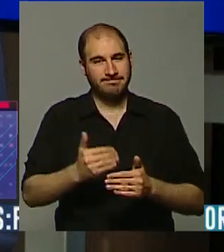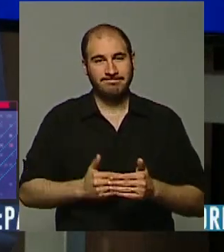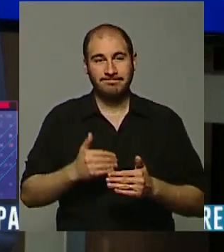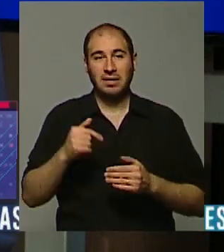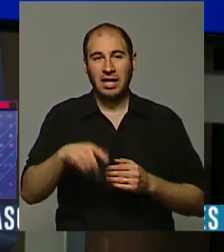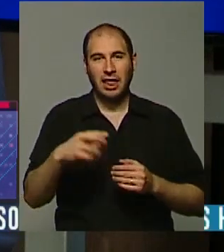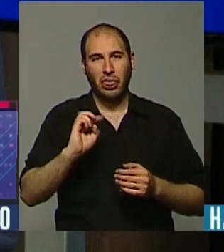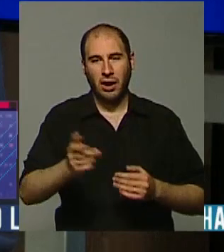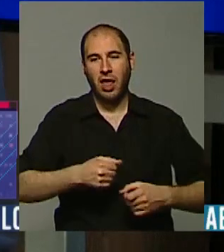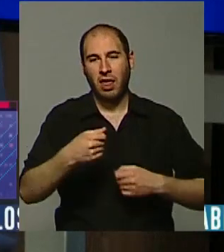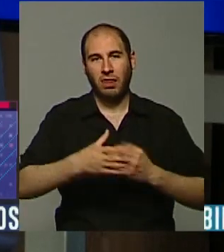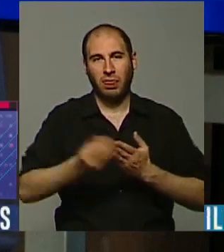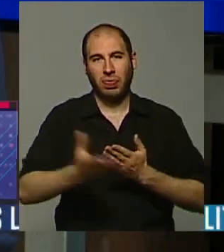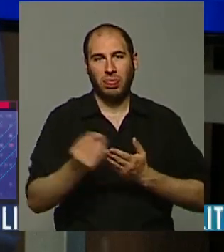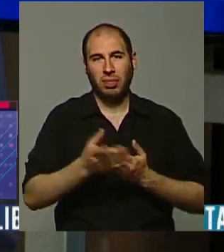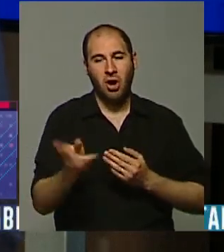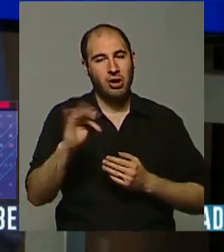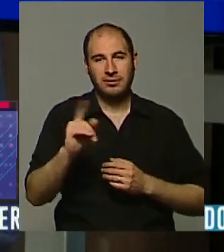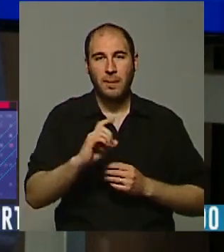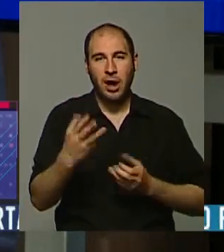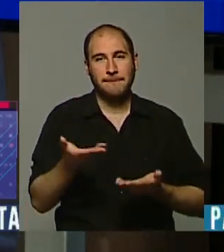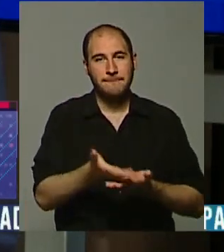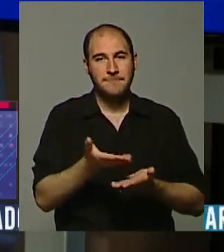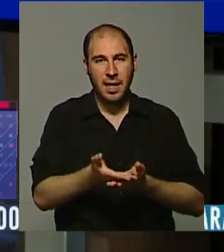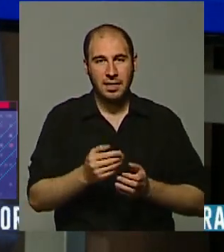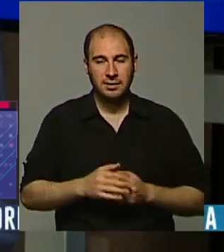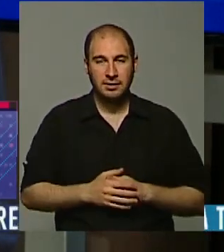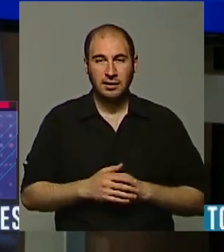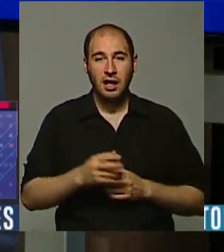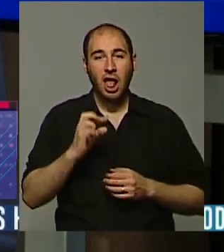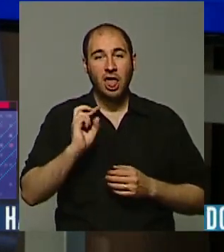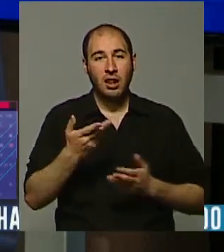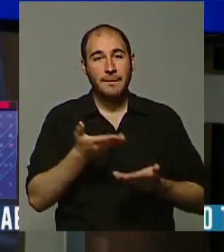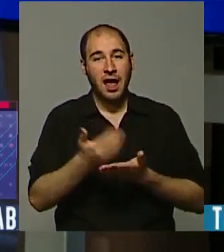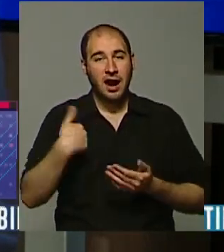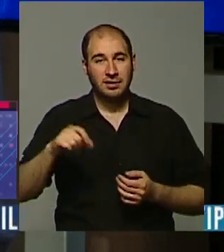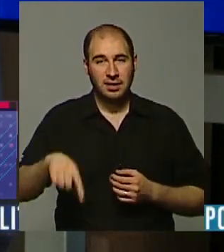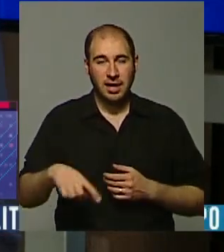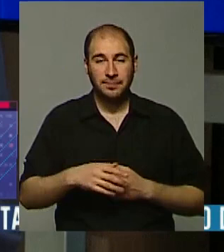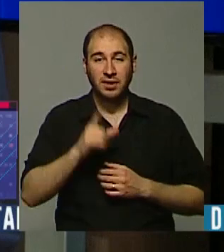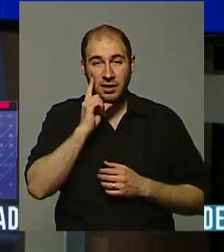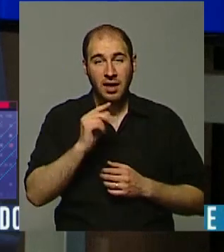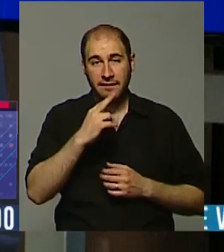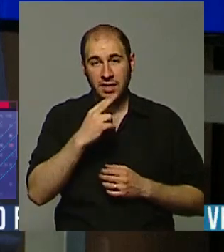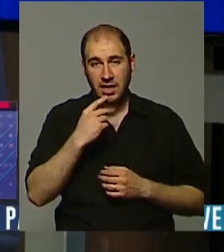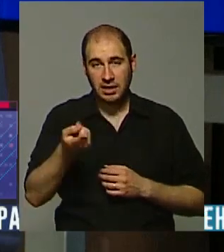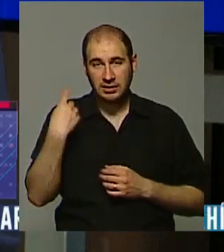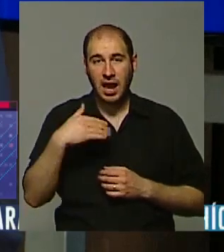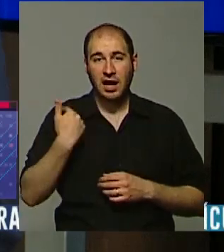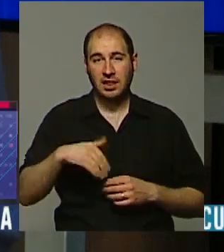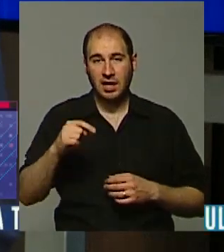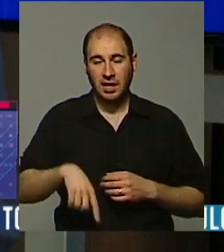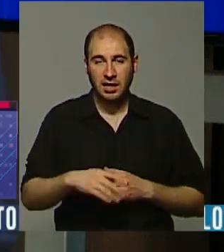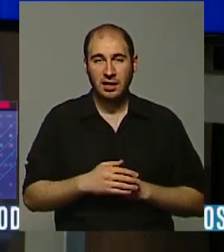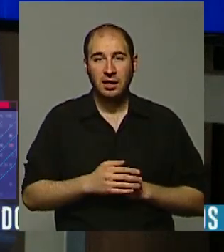la sangría de divisas que tenía día a día por la demanda que había de dólares en la Argentina. El viernes en nuestro país